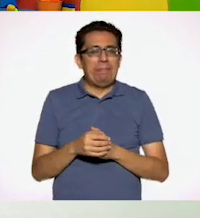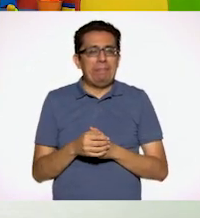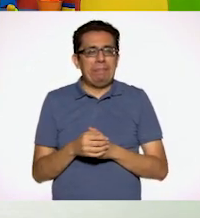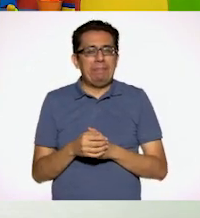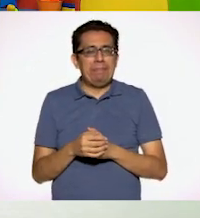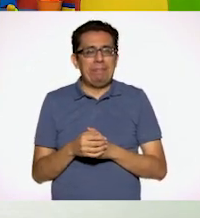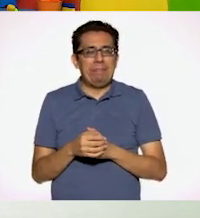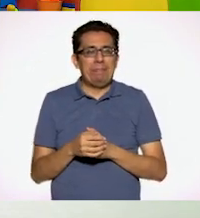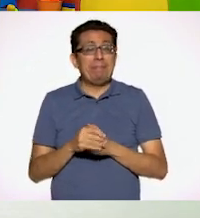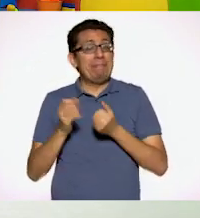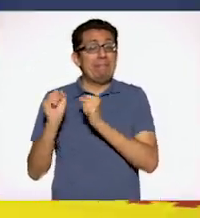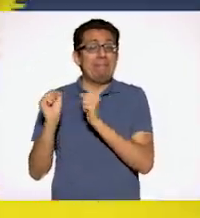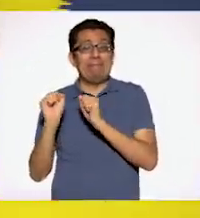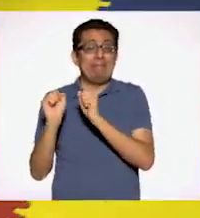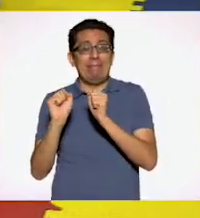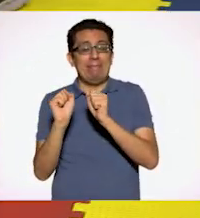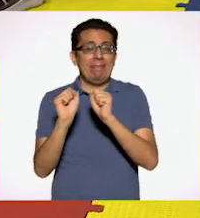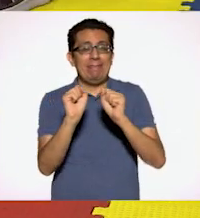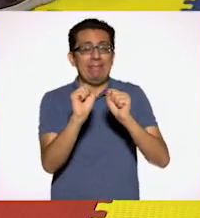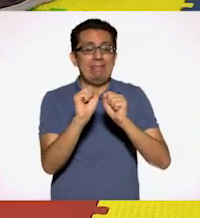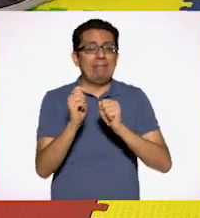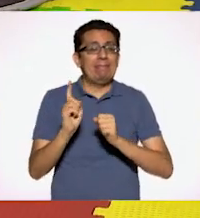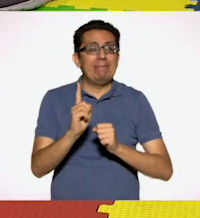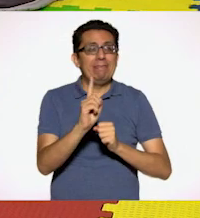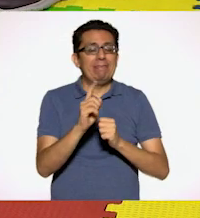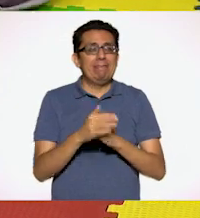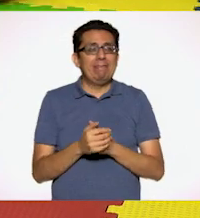¡Voy! ¡Corre, corre, corre, corre, corre, corre!